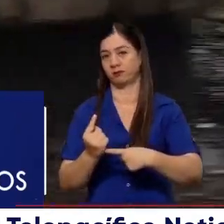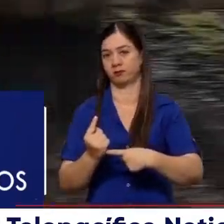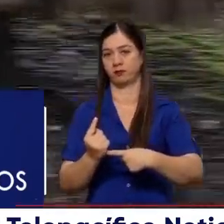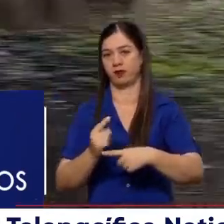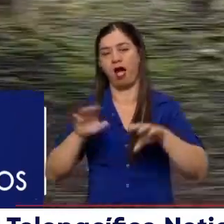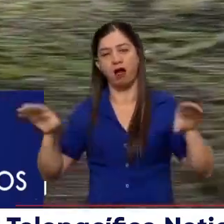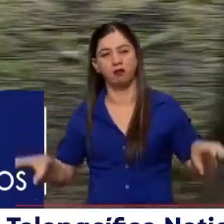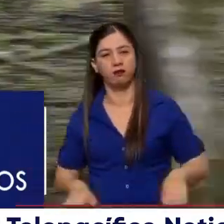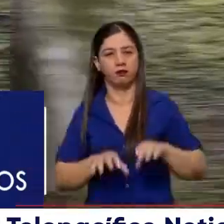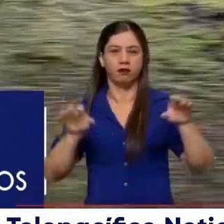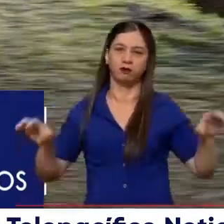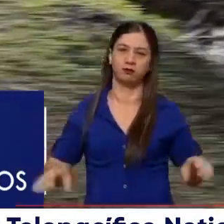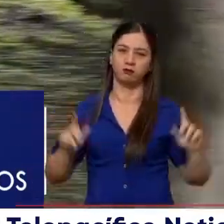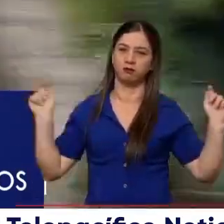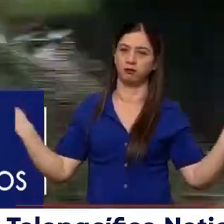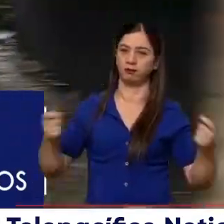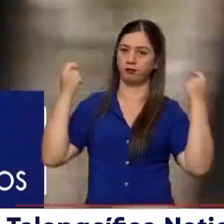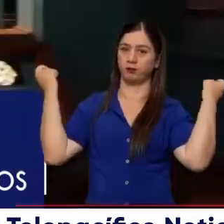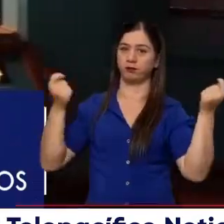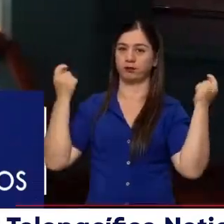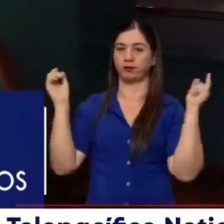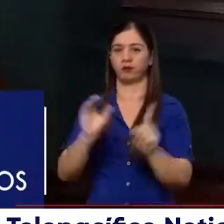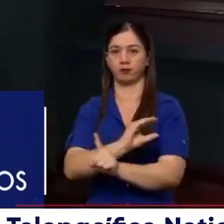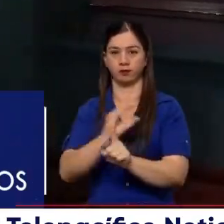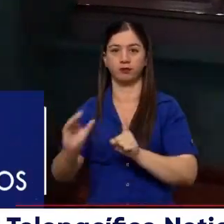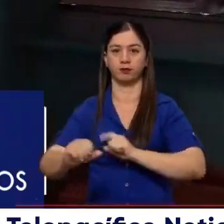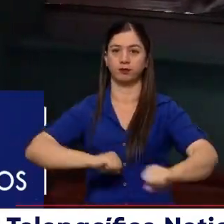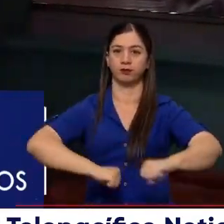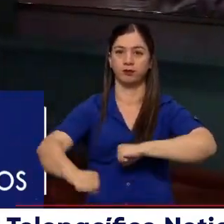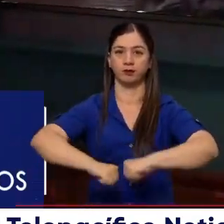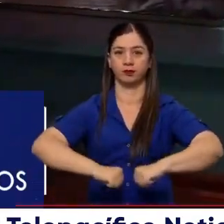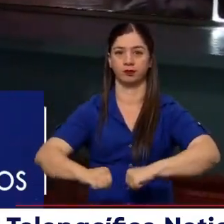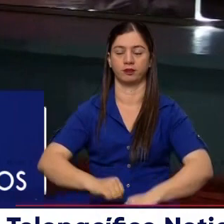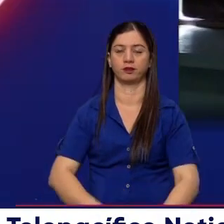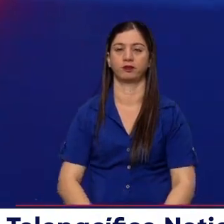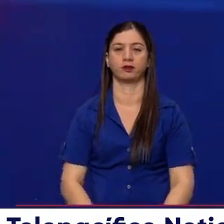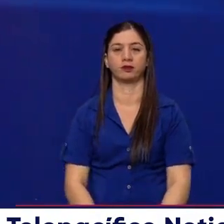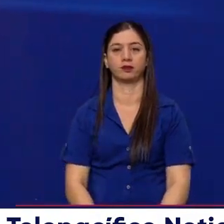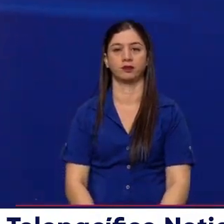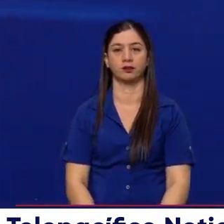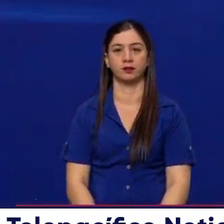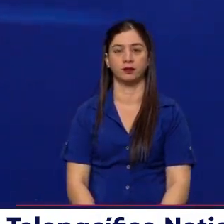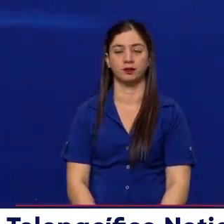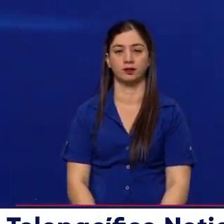habrá actividades para incentivar la movida cultural en la región.